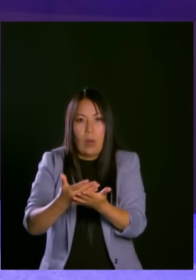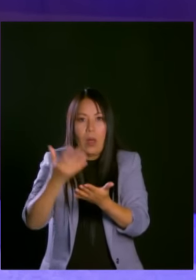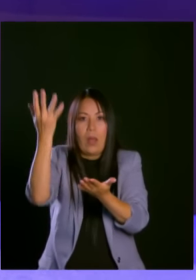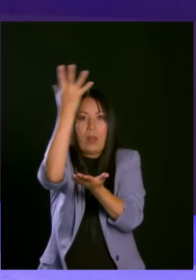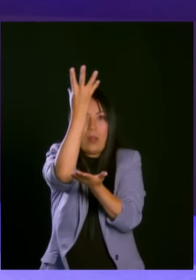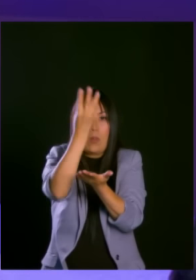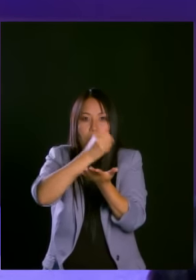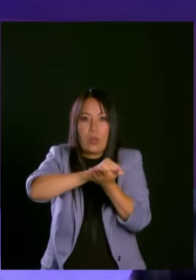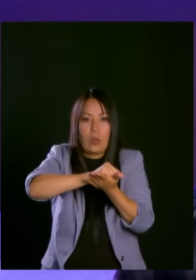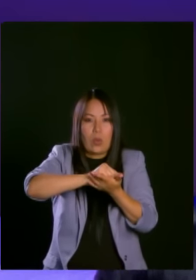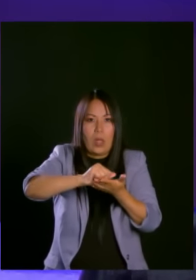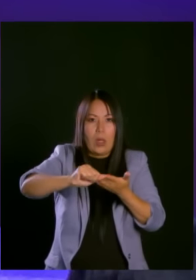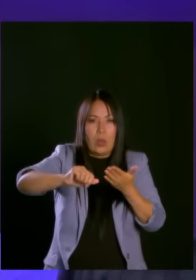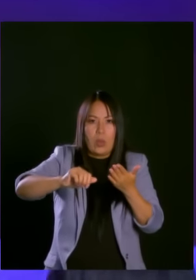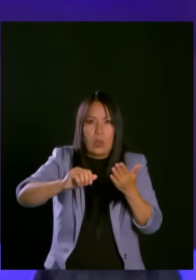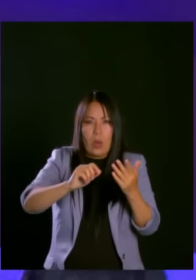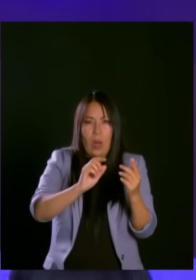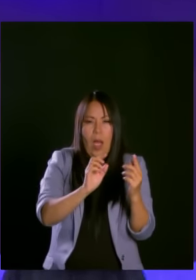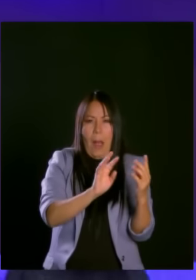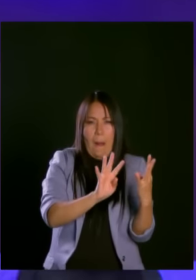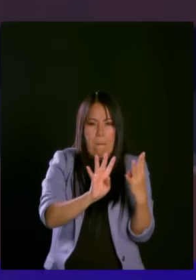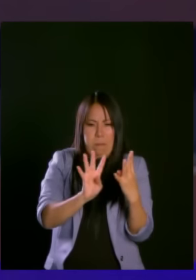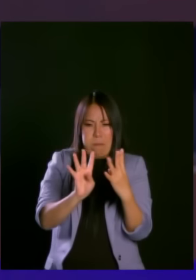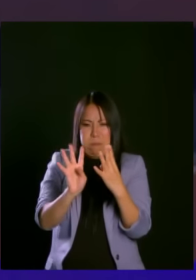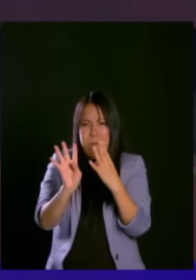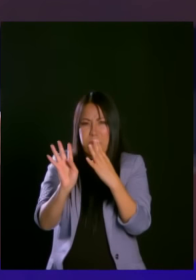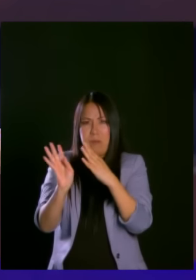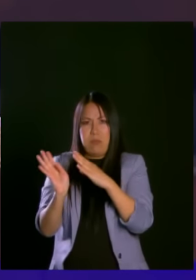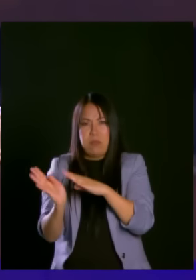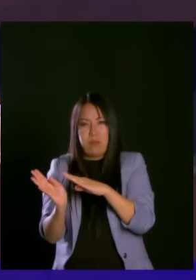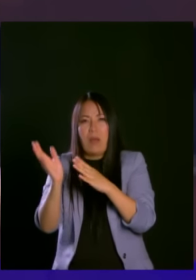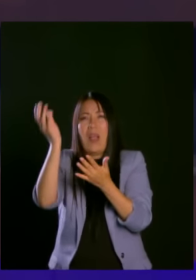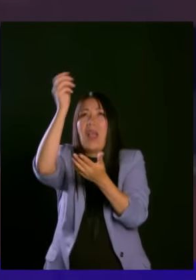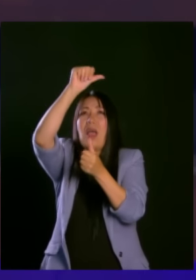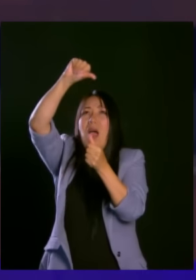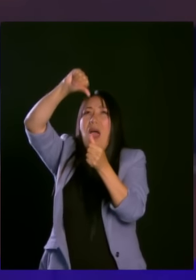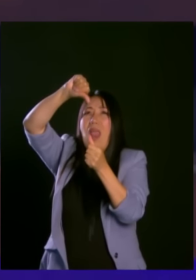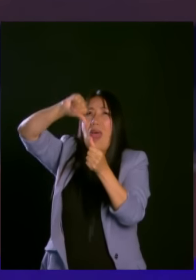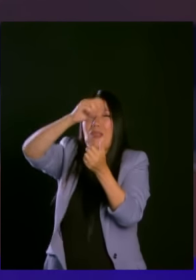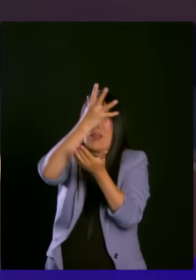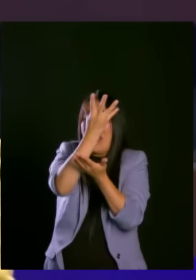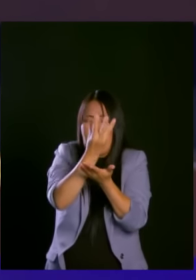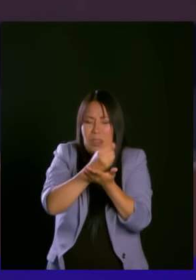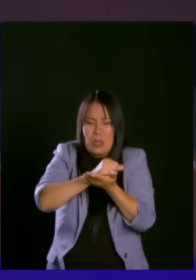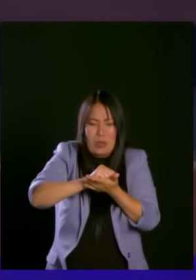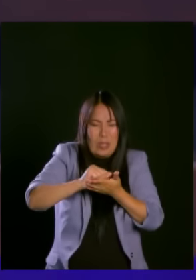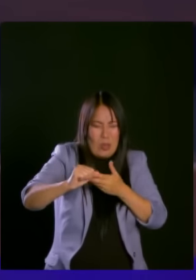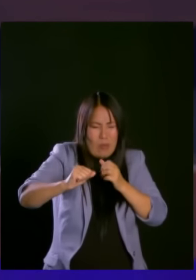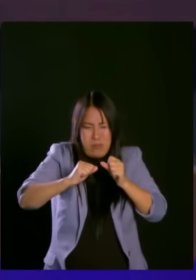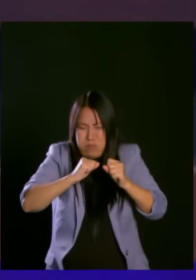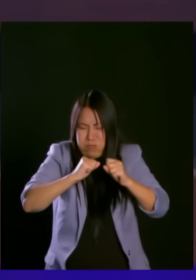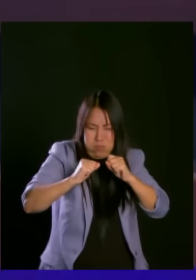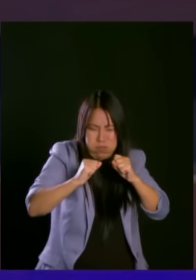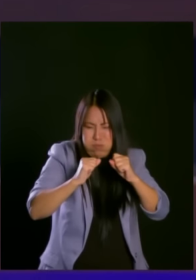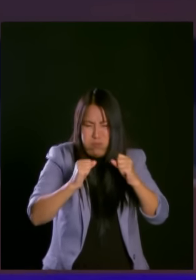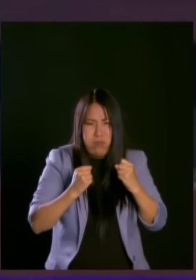Se amontonaban todos. Era una fuerza de la unción impresionante. ¿Qué más